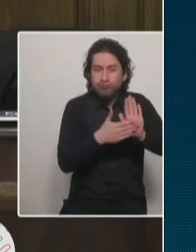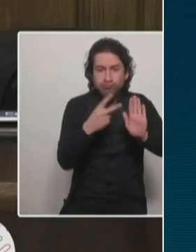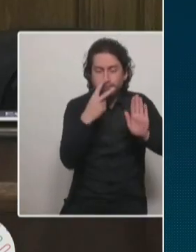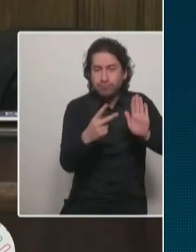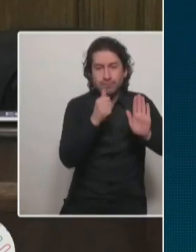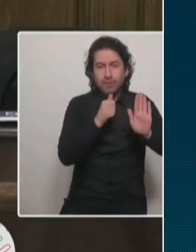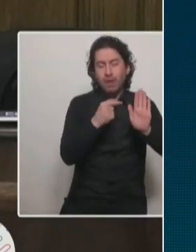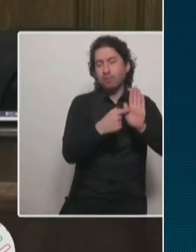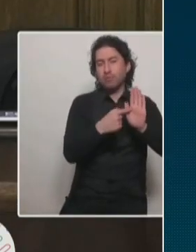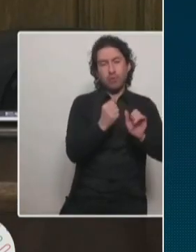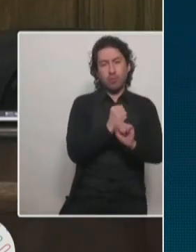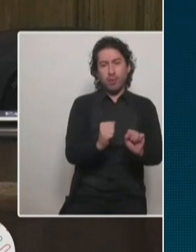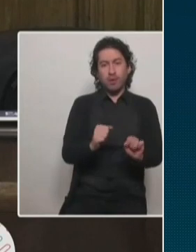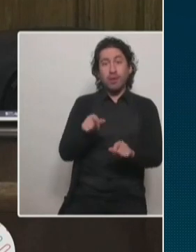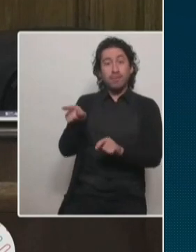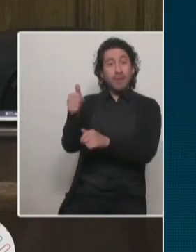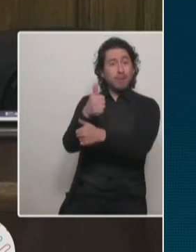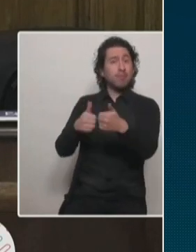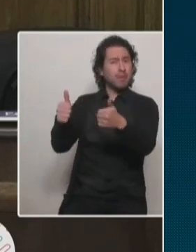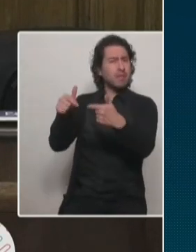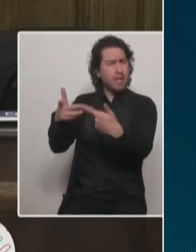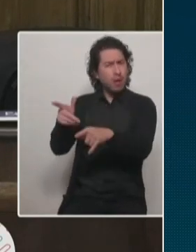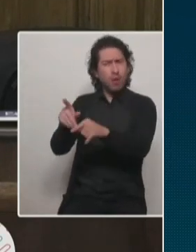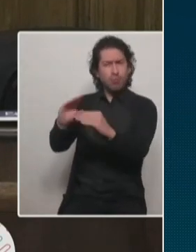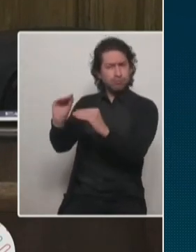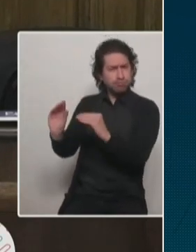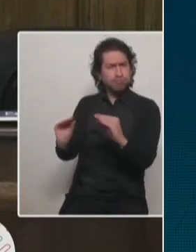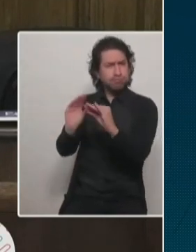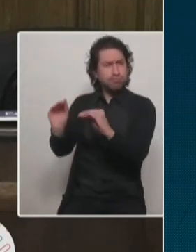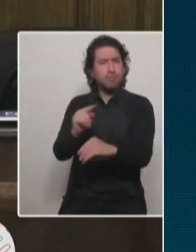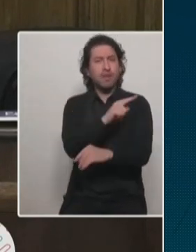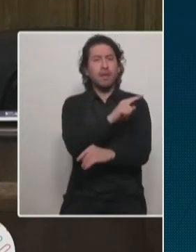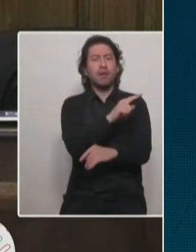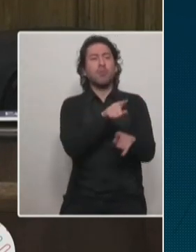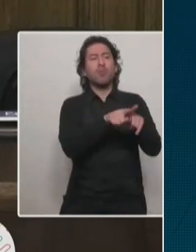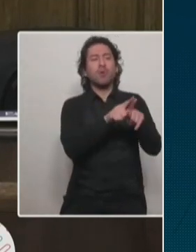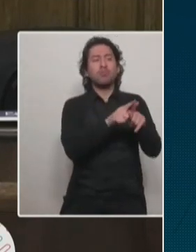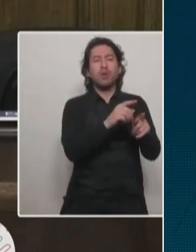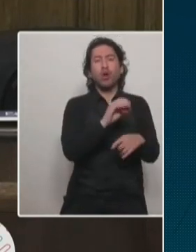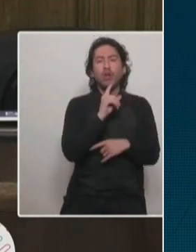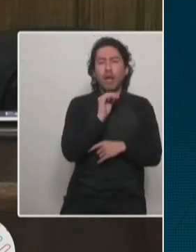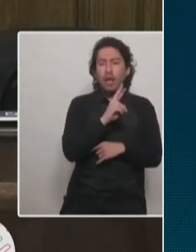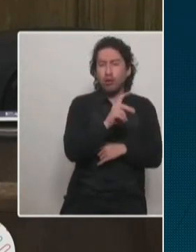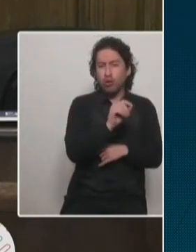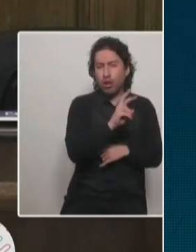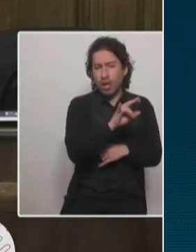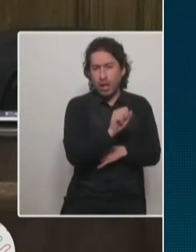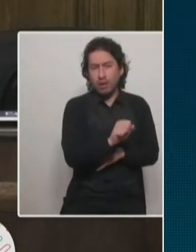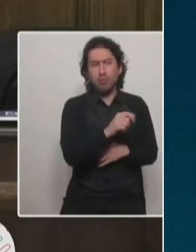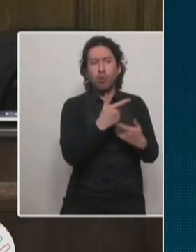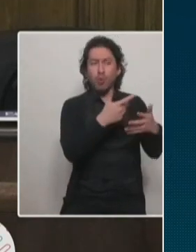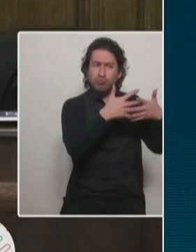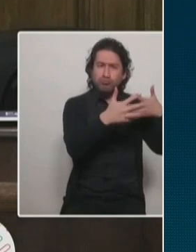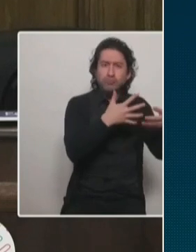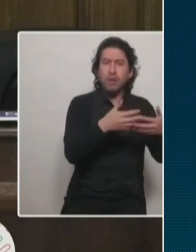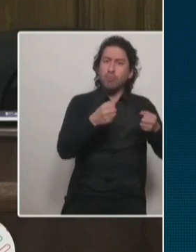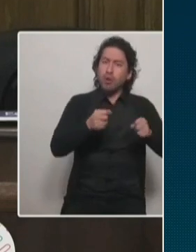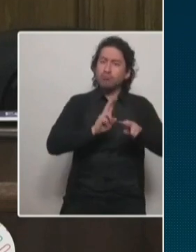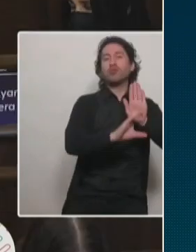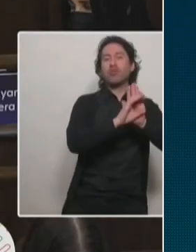sanitaria y vamos a dar un pésimo ejemplo y por lo demás no va a ser un ratito sí pero es que va a ser difícil que se pongan de acuerdo